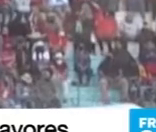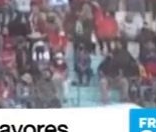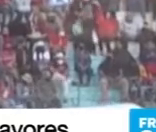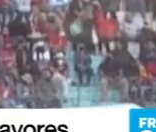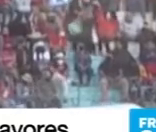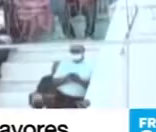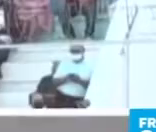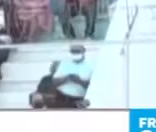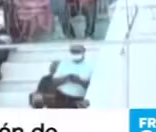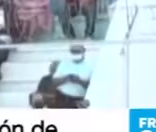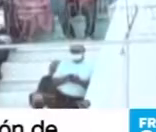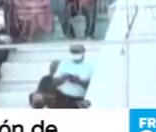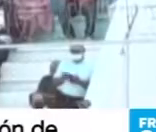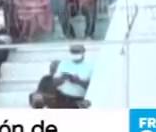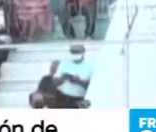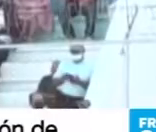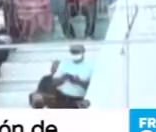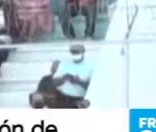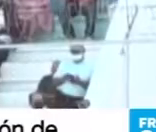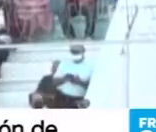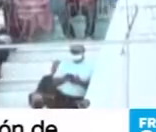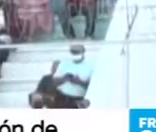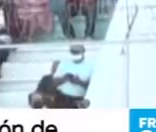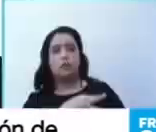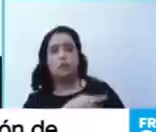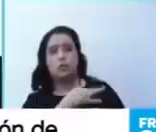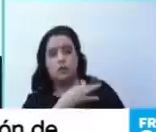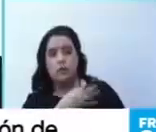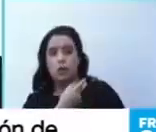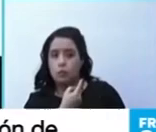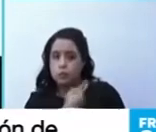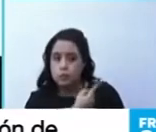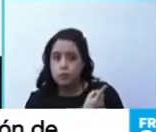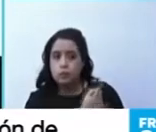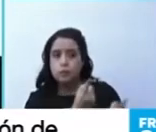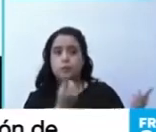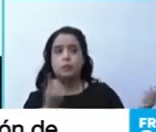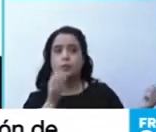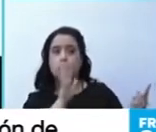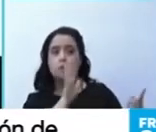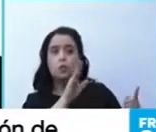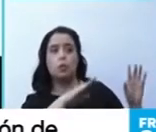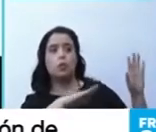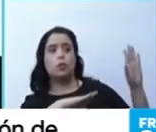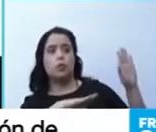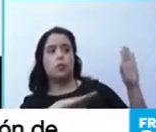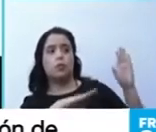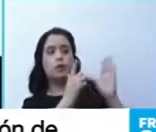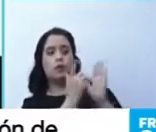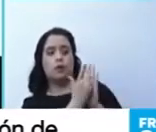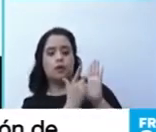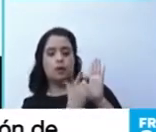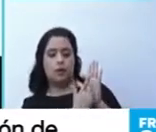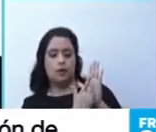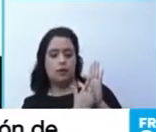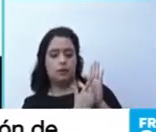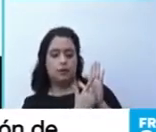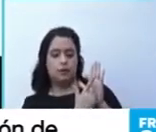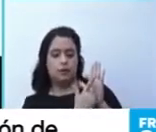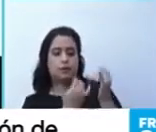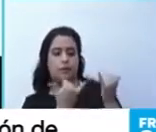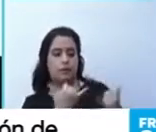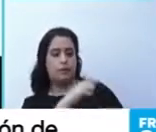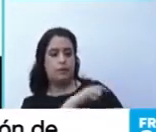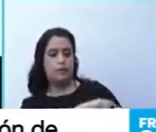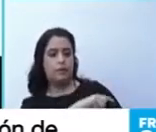la presidenta de honduras xiomara castró envió una carta a la organización de las naciones unidas para la instalación de